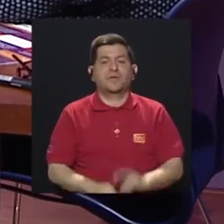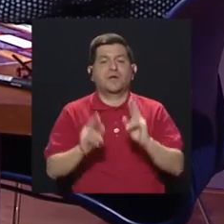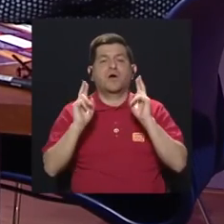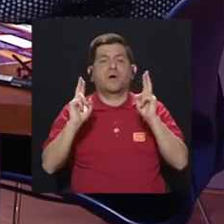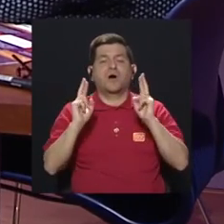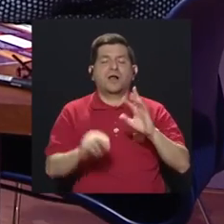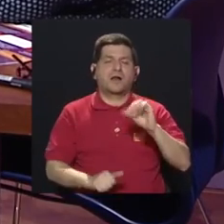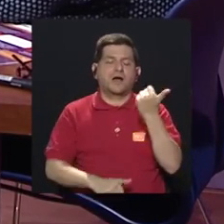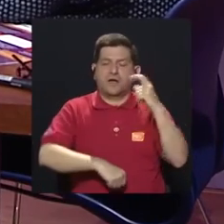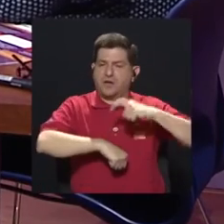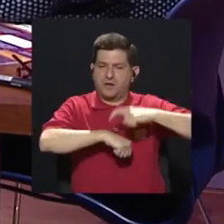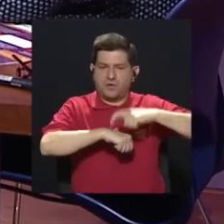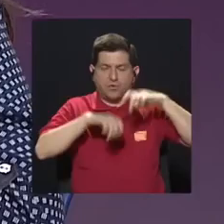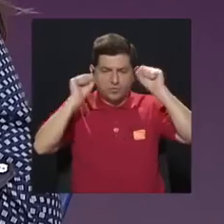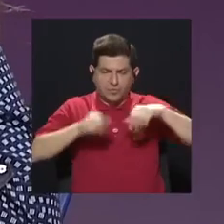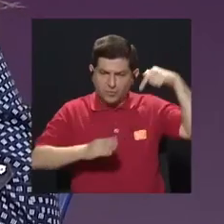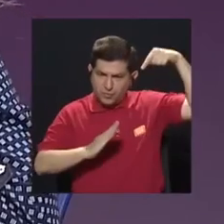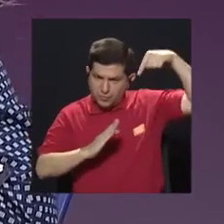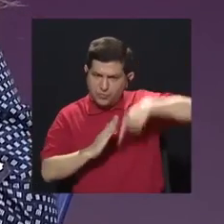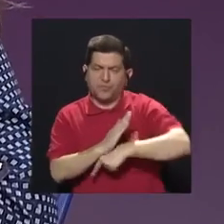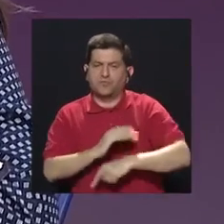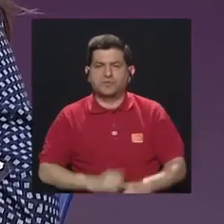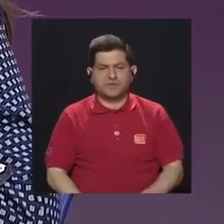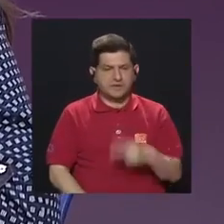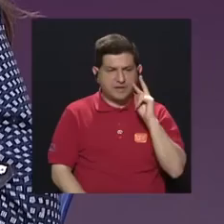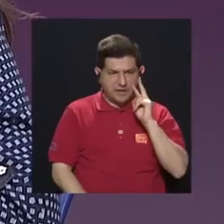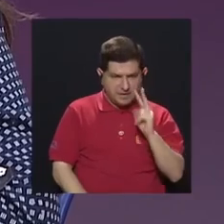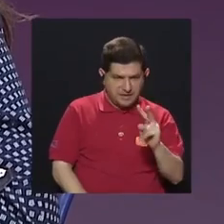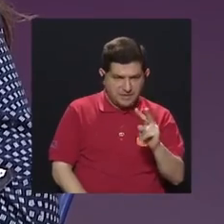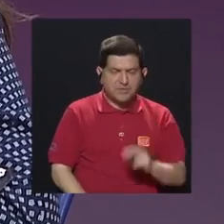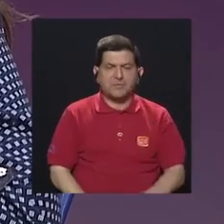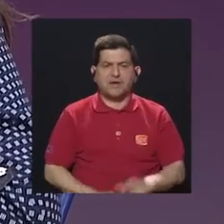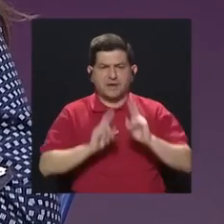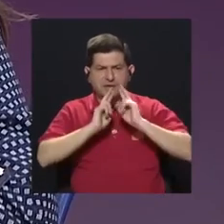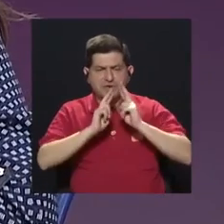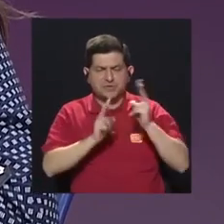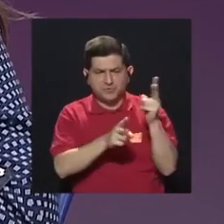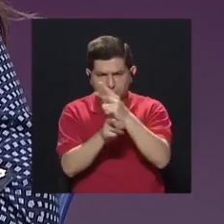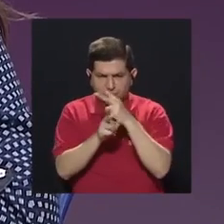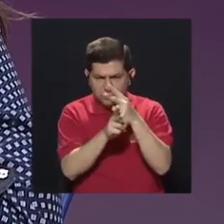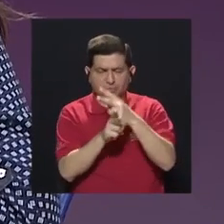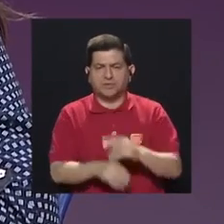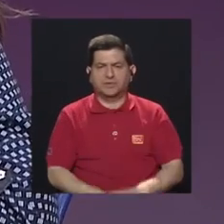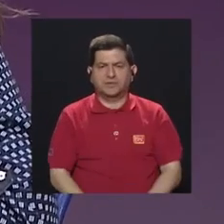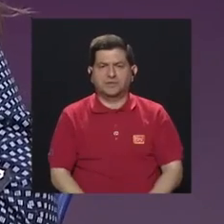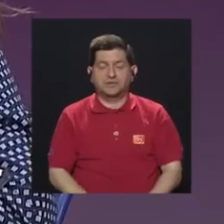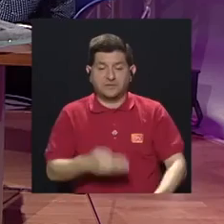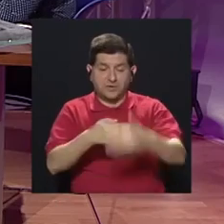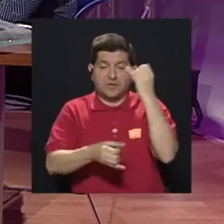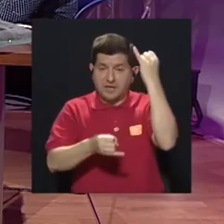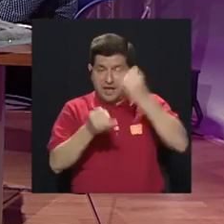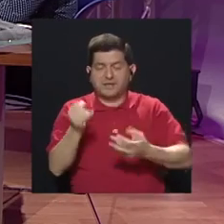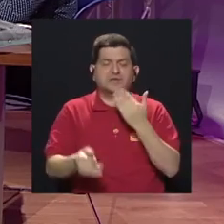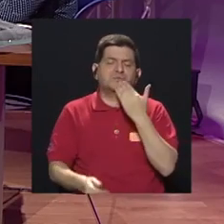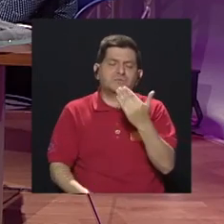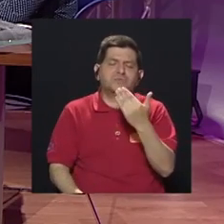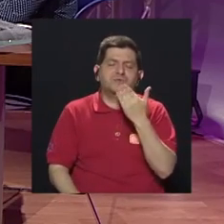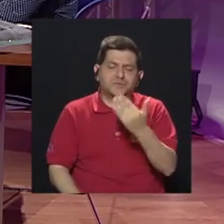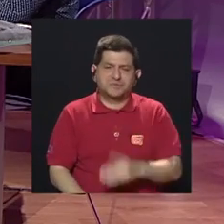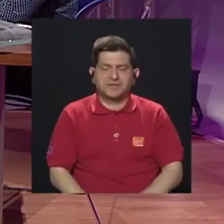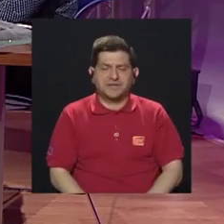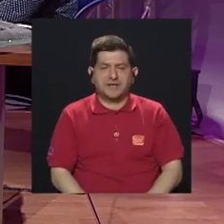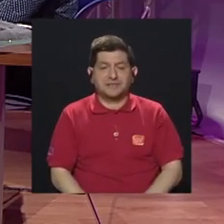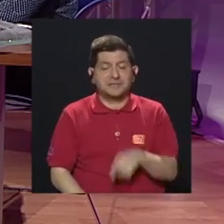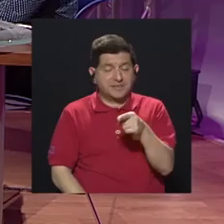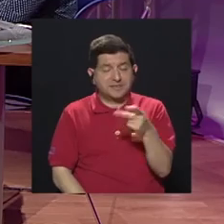otro momento seguir profundizando ver resultados del observatorio y antes que antes de terminar agradecerles el